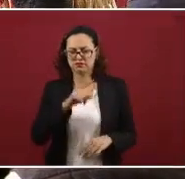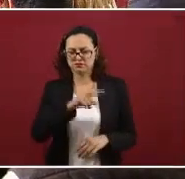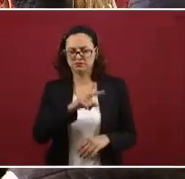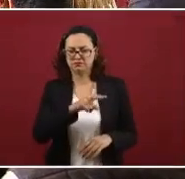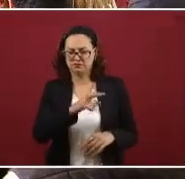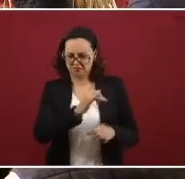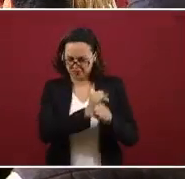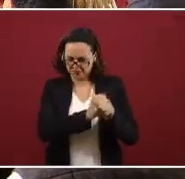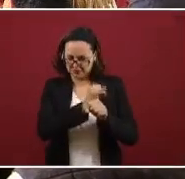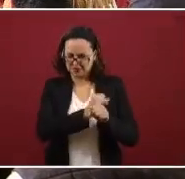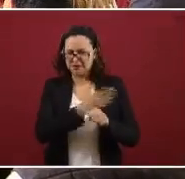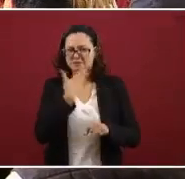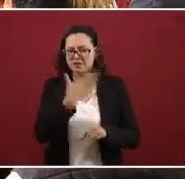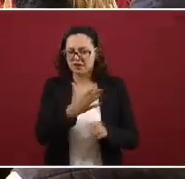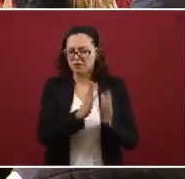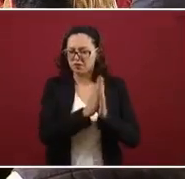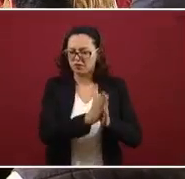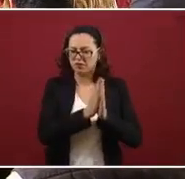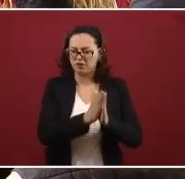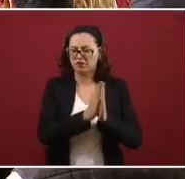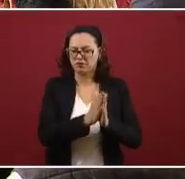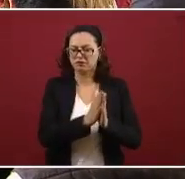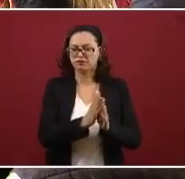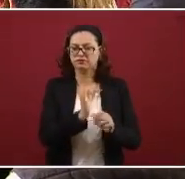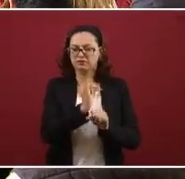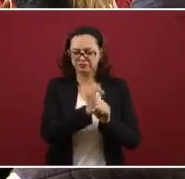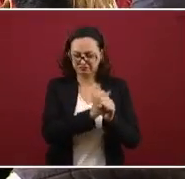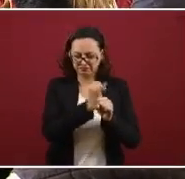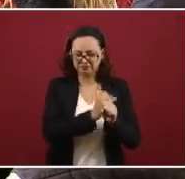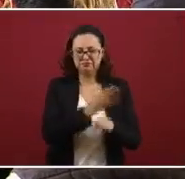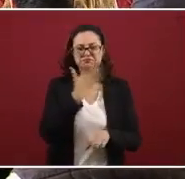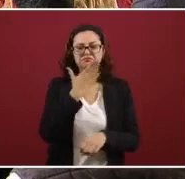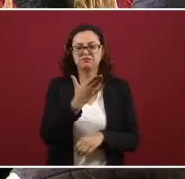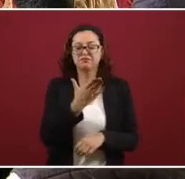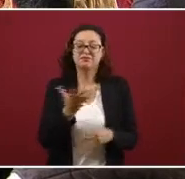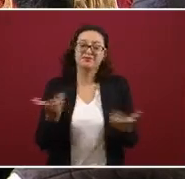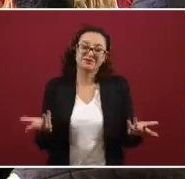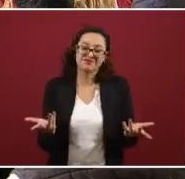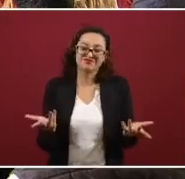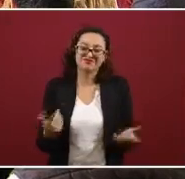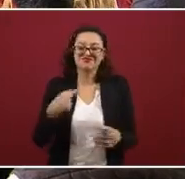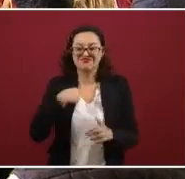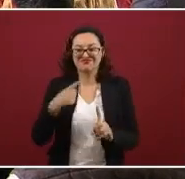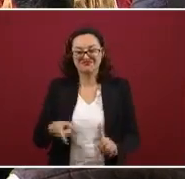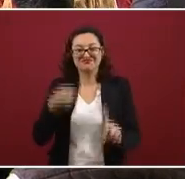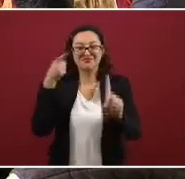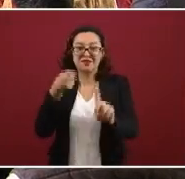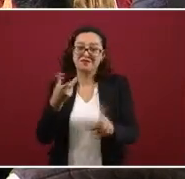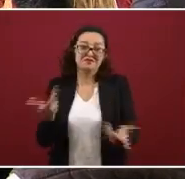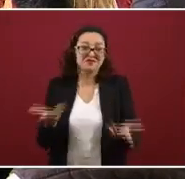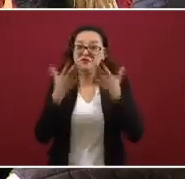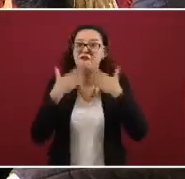Sí, porque a eso me refiero cuando no se informa.